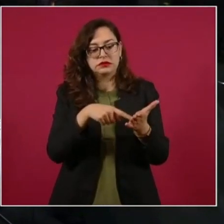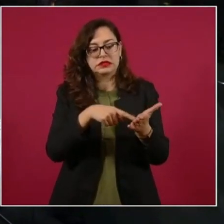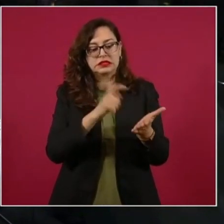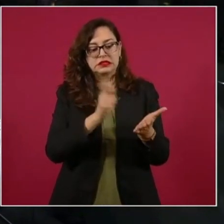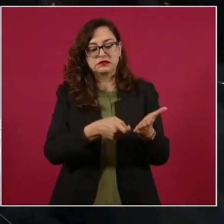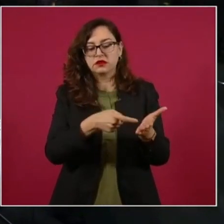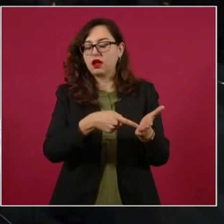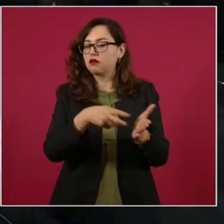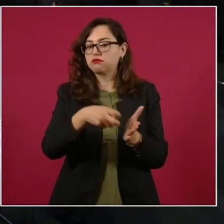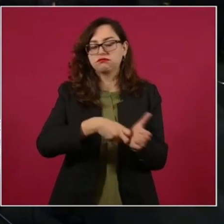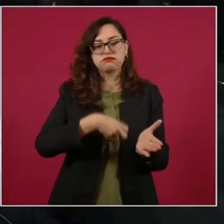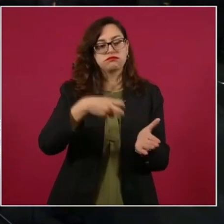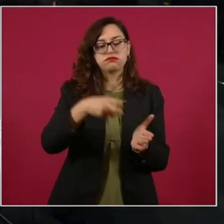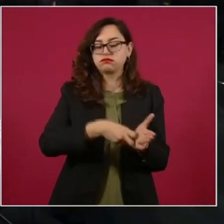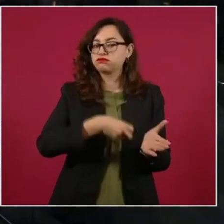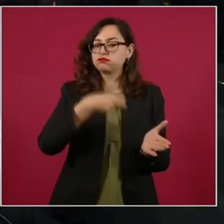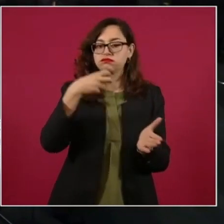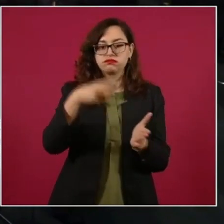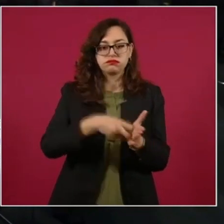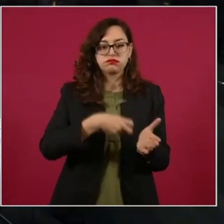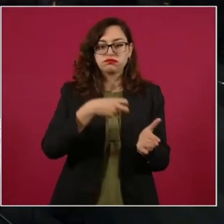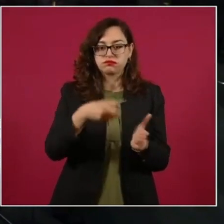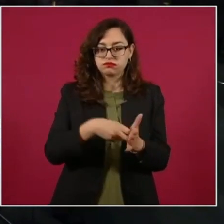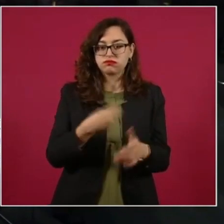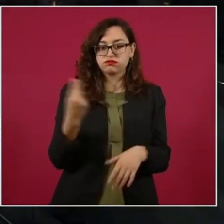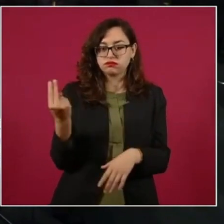significaron fue